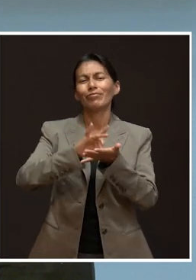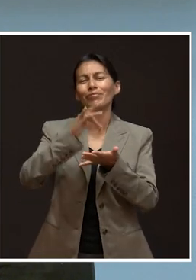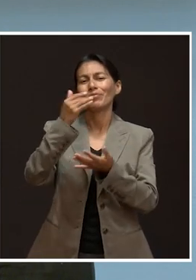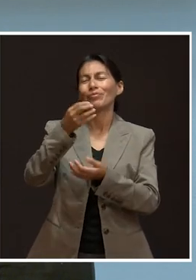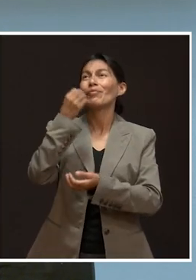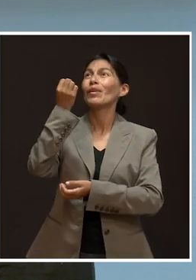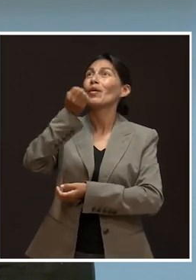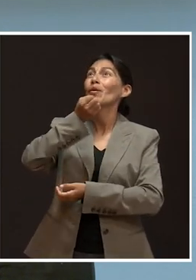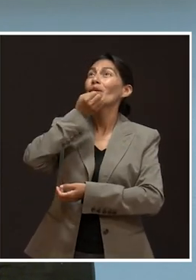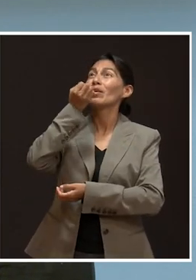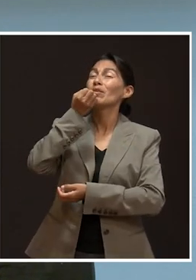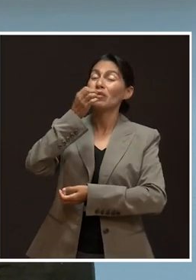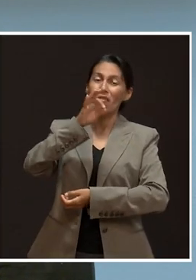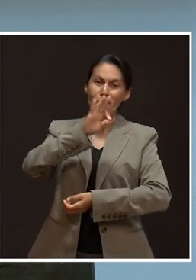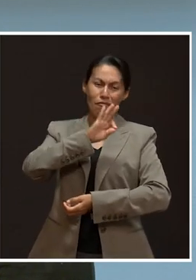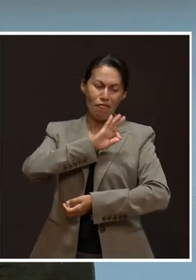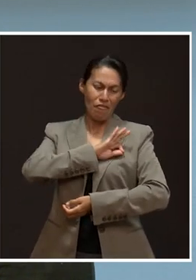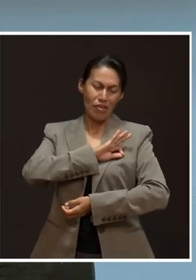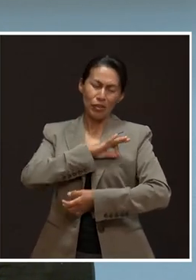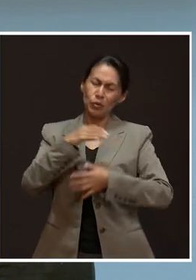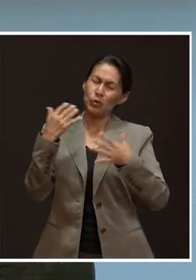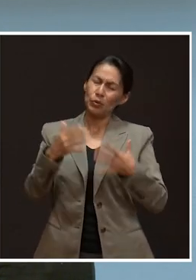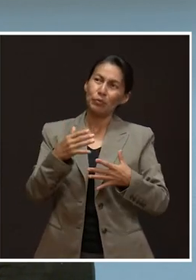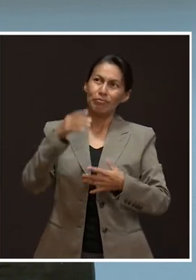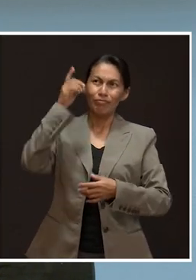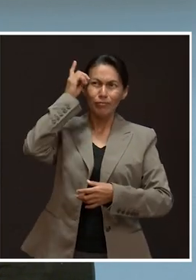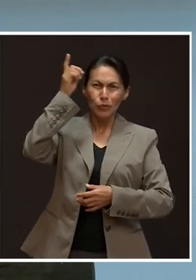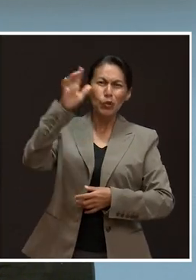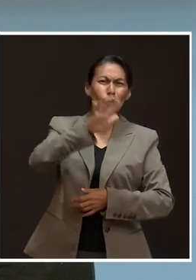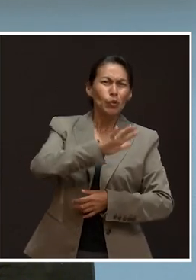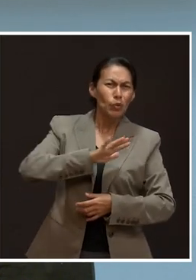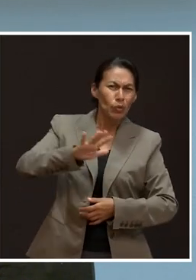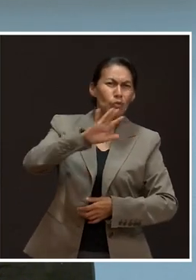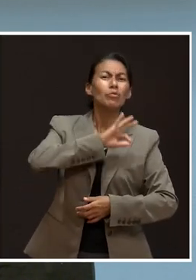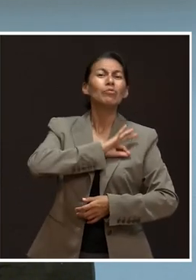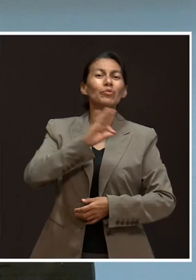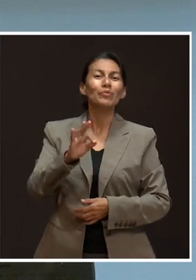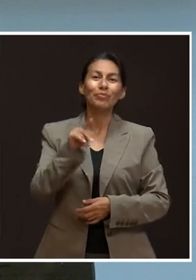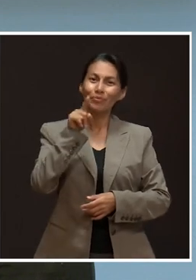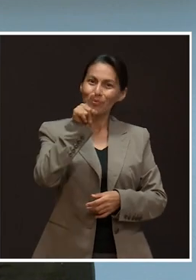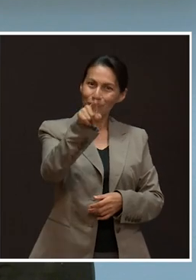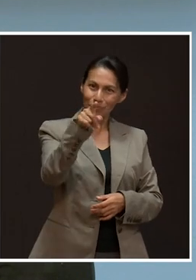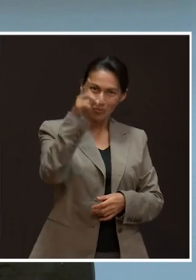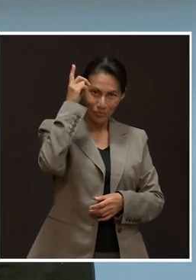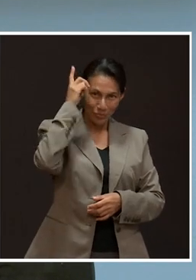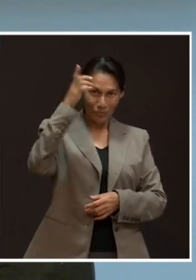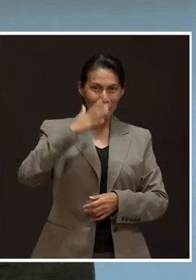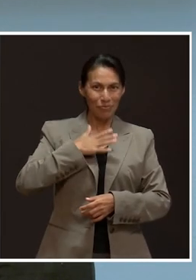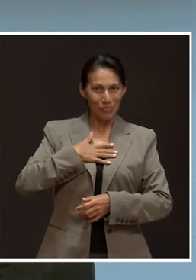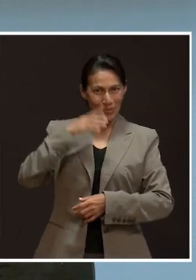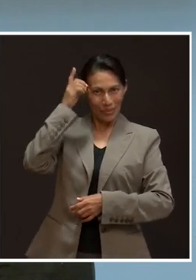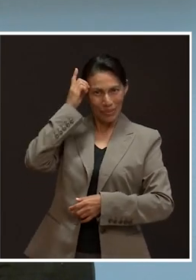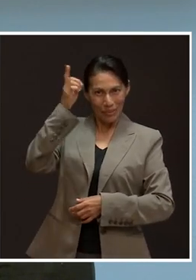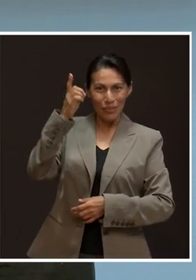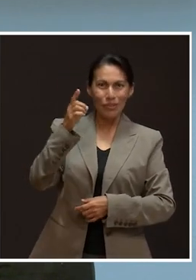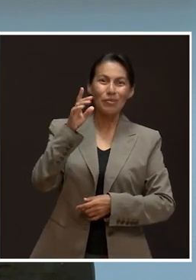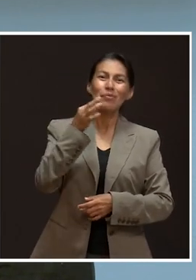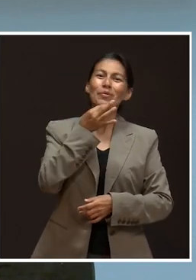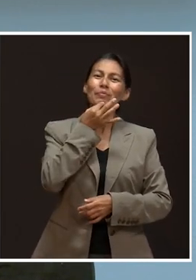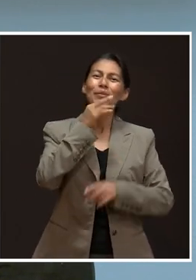través del poder de la fe en oración. Es el Dios de lo imposible. Tu Dios, mi Dios,